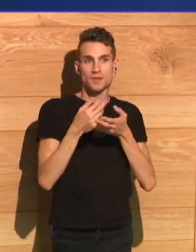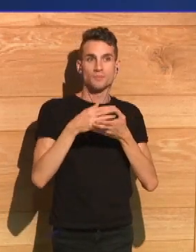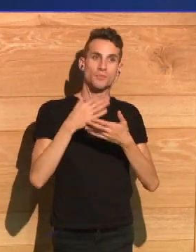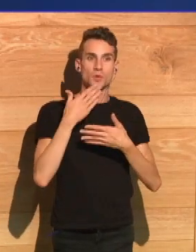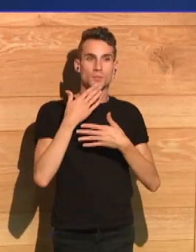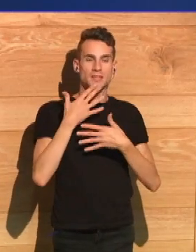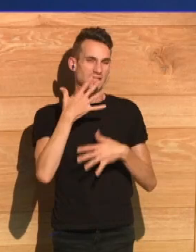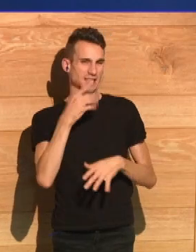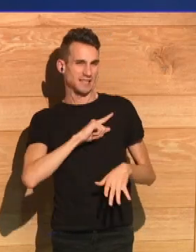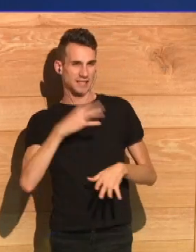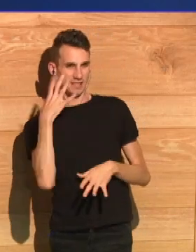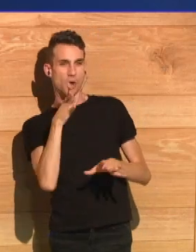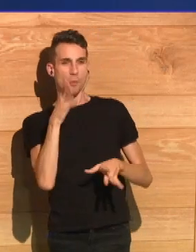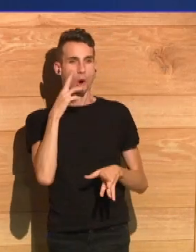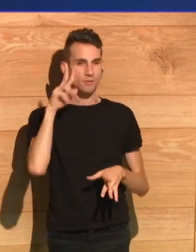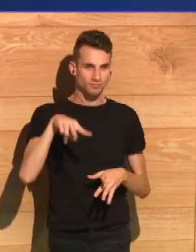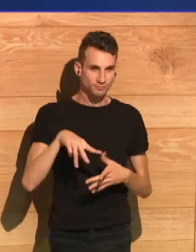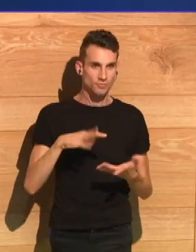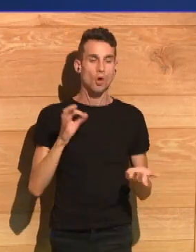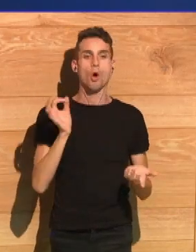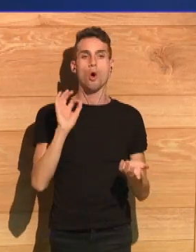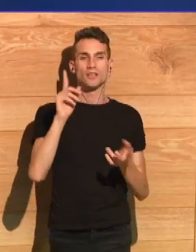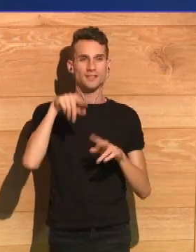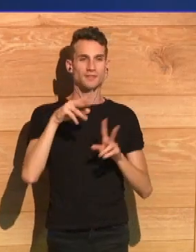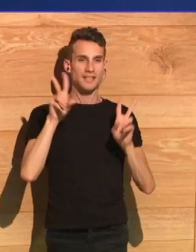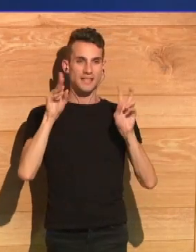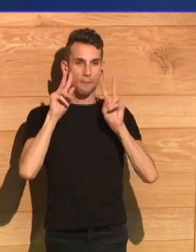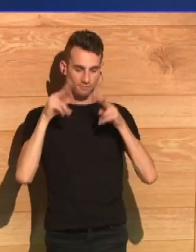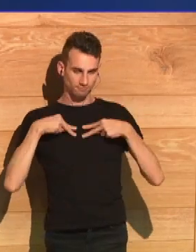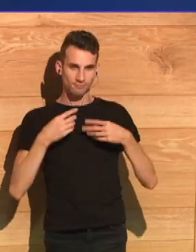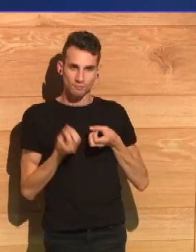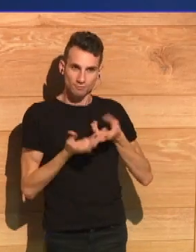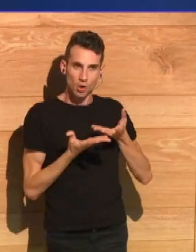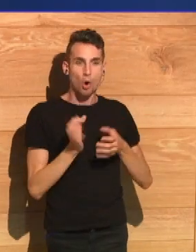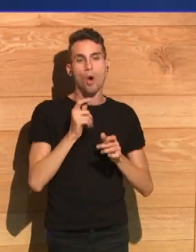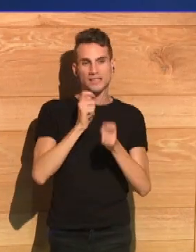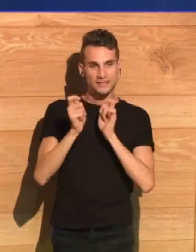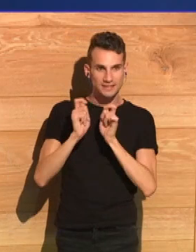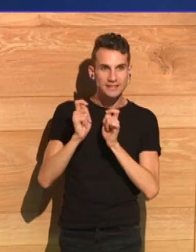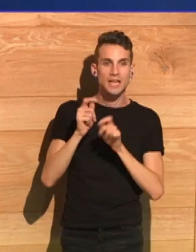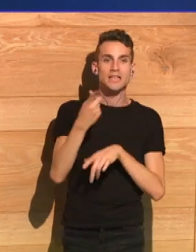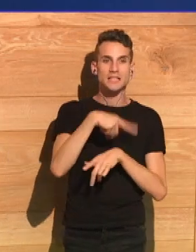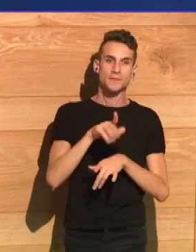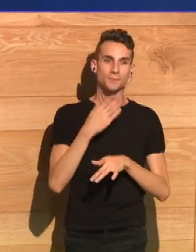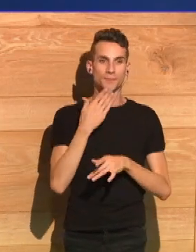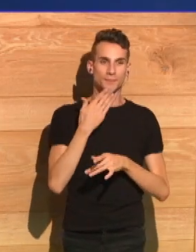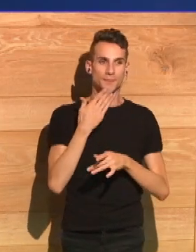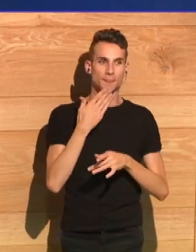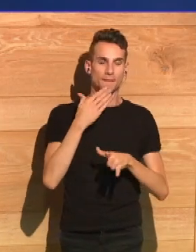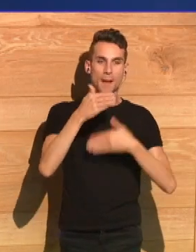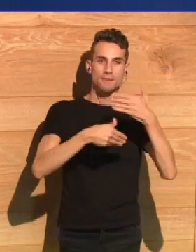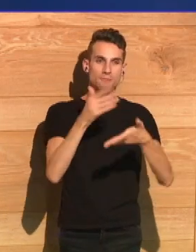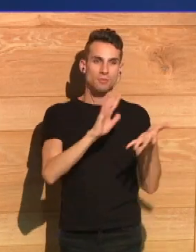reconocimientos o lo raro que se te hace, también hablar de ti misma, también dar entrevistas. ¿Eso también va cambiando con los años